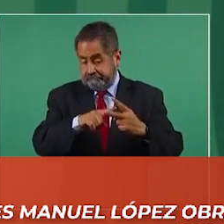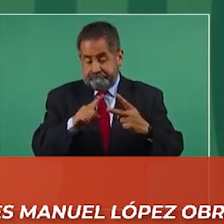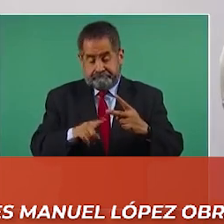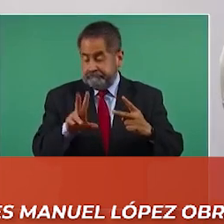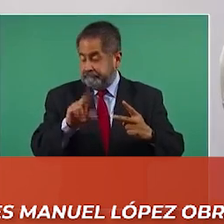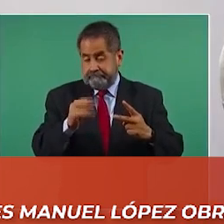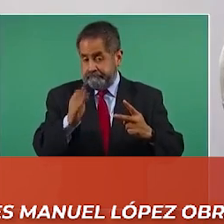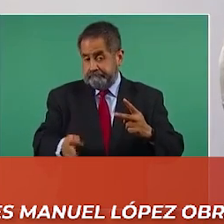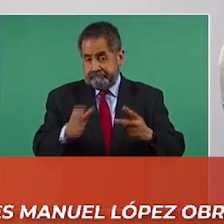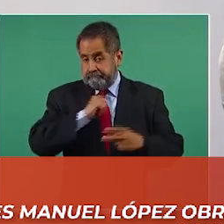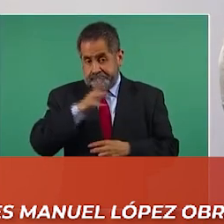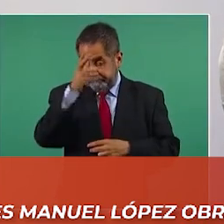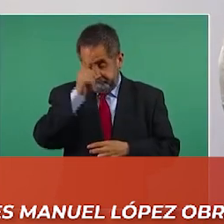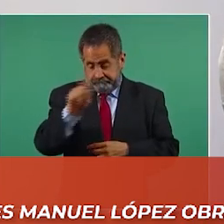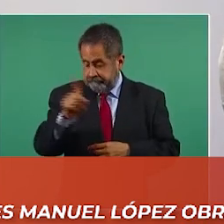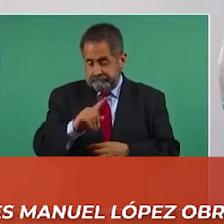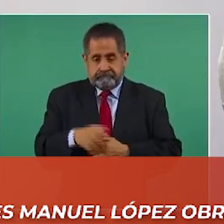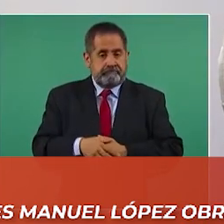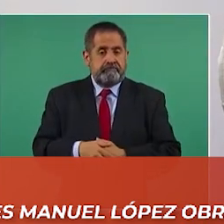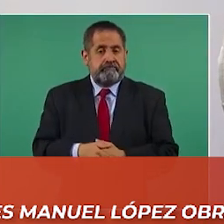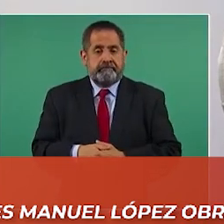recomendaciones.